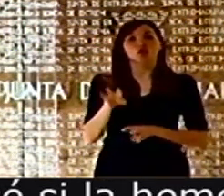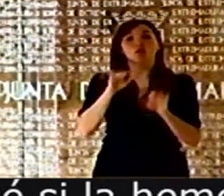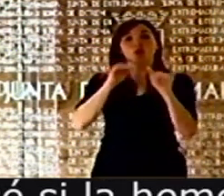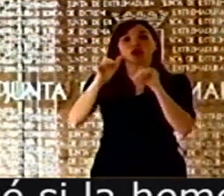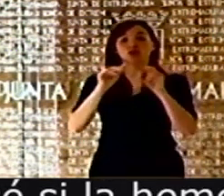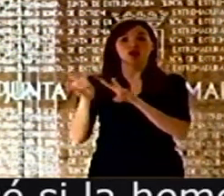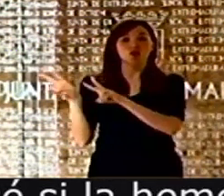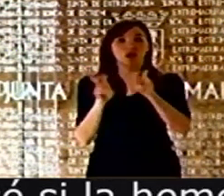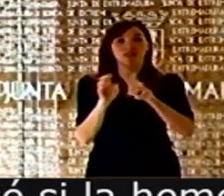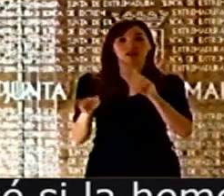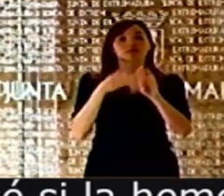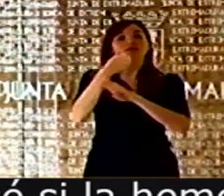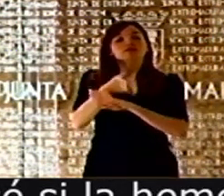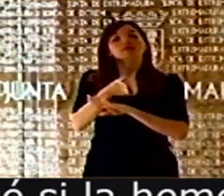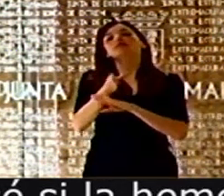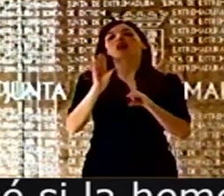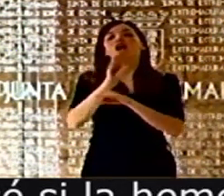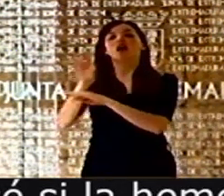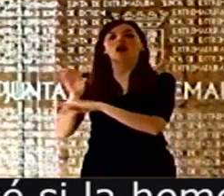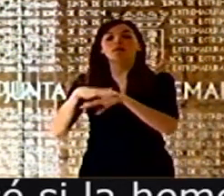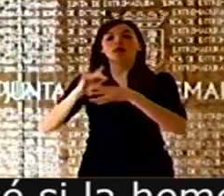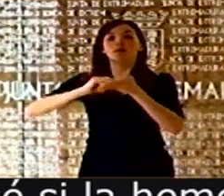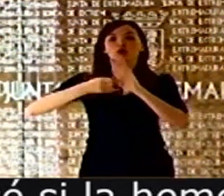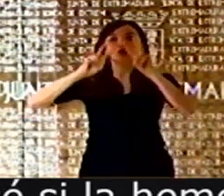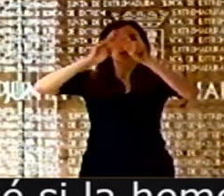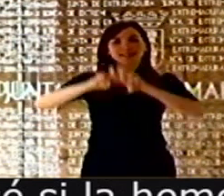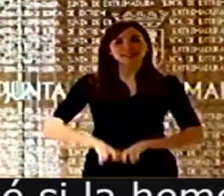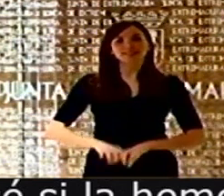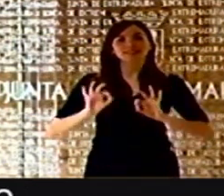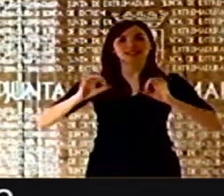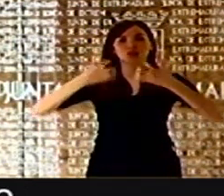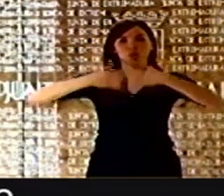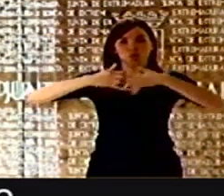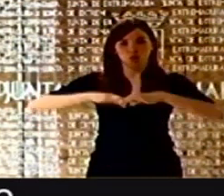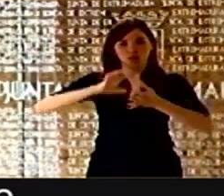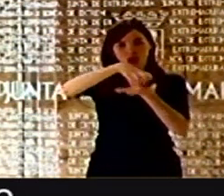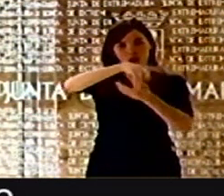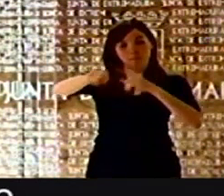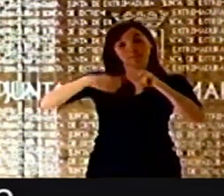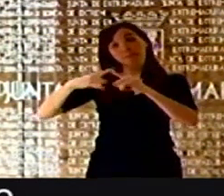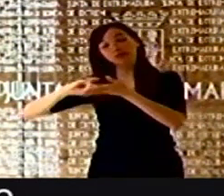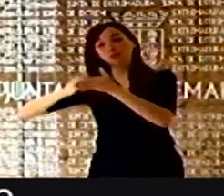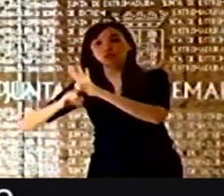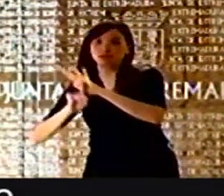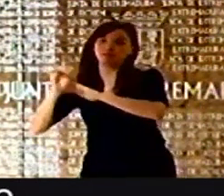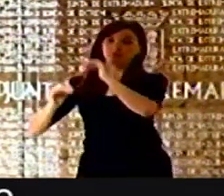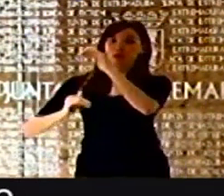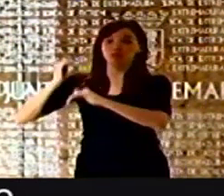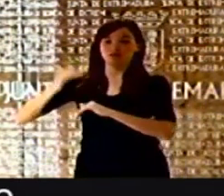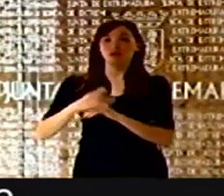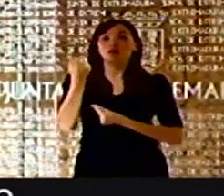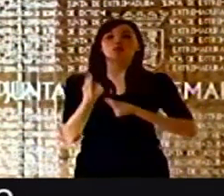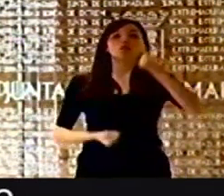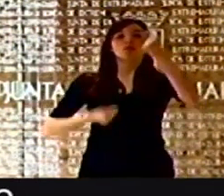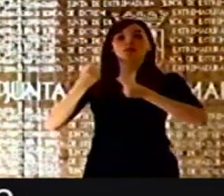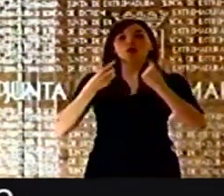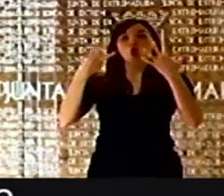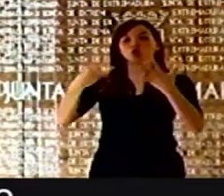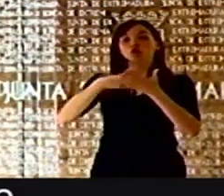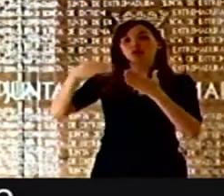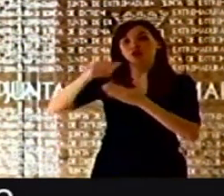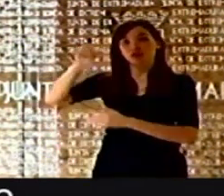convocatoria de ayudas destinadas a la realización de proyectos de investigación industrial y desarrollo empresarial, con una dotación presupuestaria de 8 millones